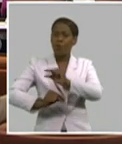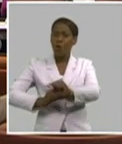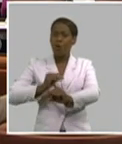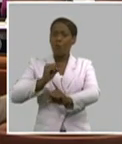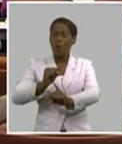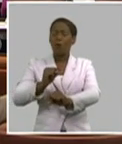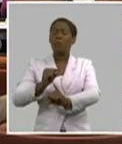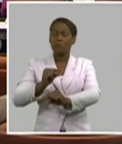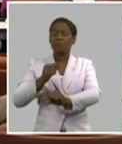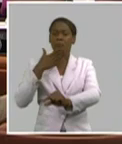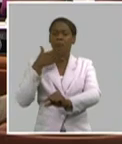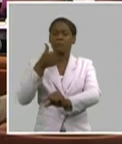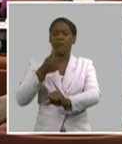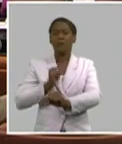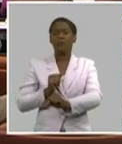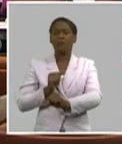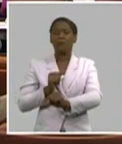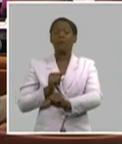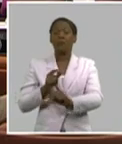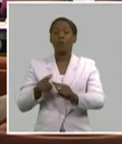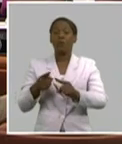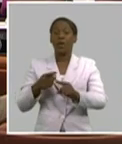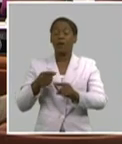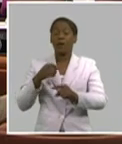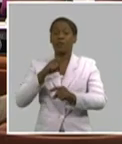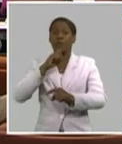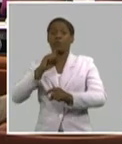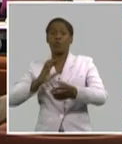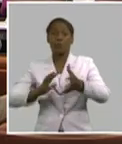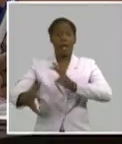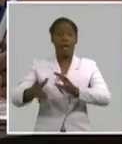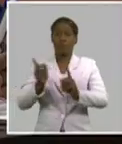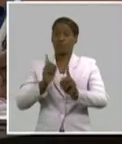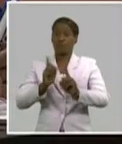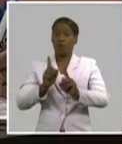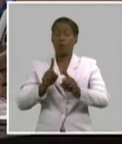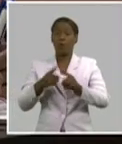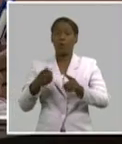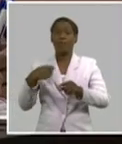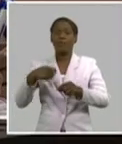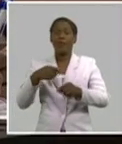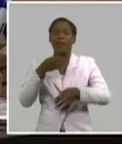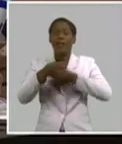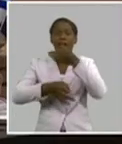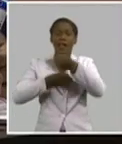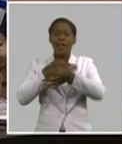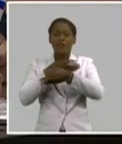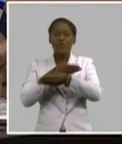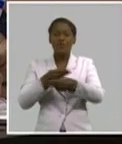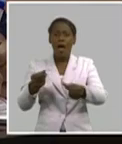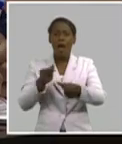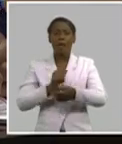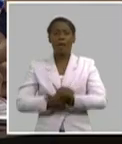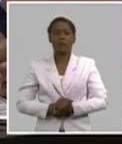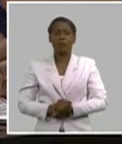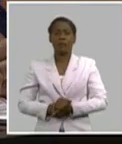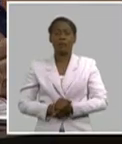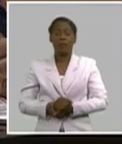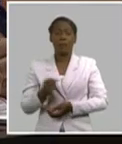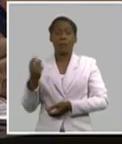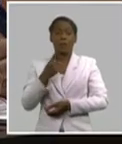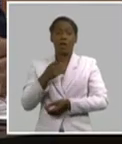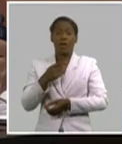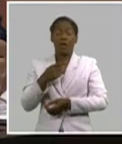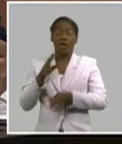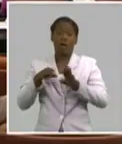En lo que le corresponde, pues si no también complicamos mucho las cosas y primero no nos van a entender lo que queremos hacer. Y segundo, no lo van a hacer. No